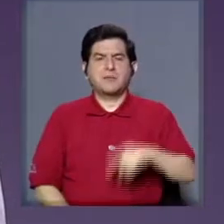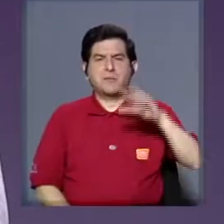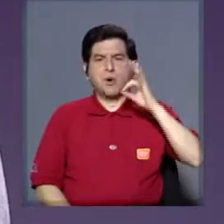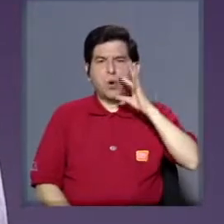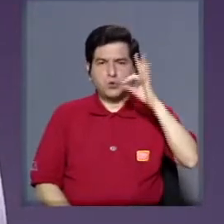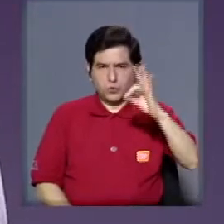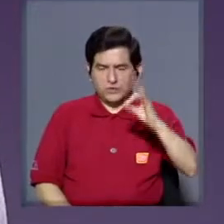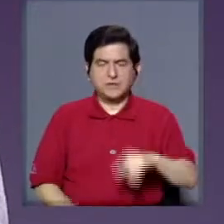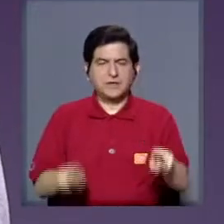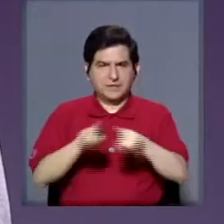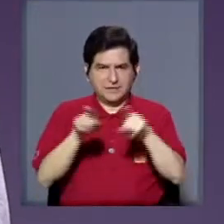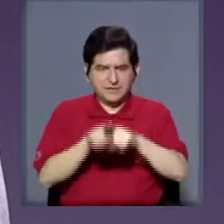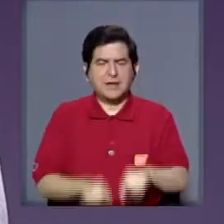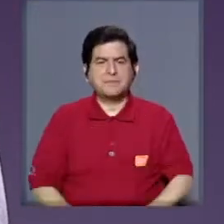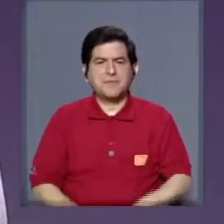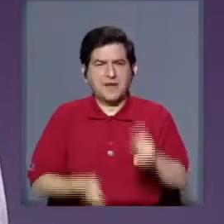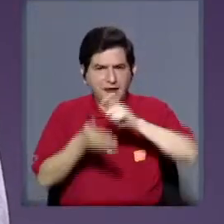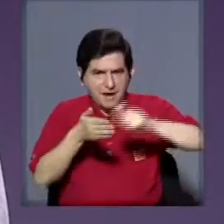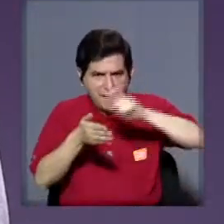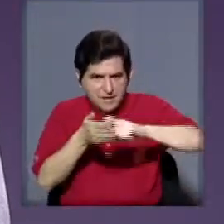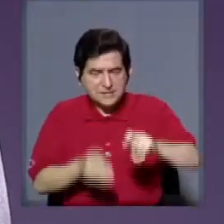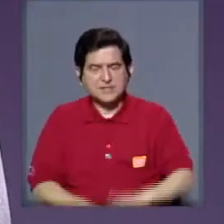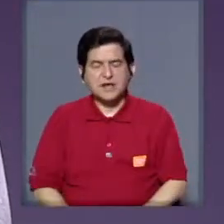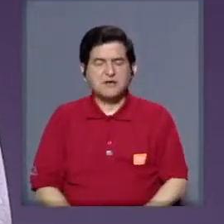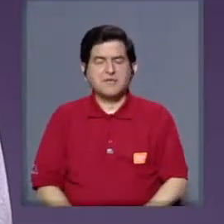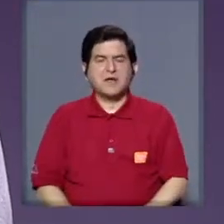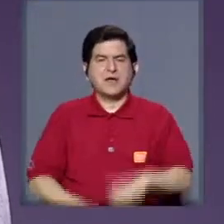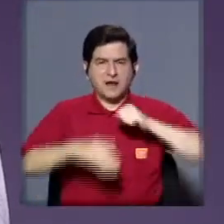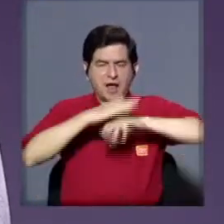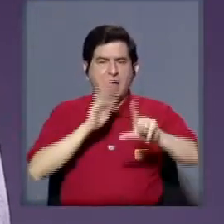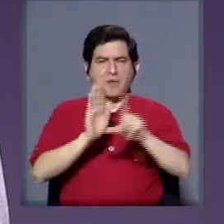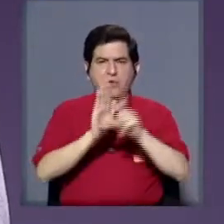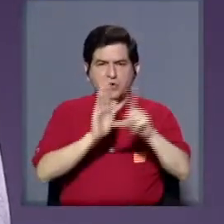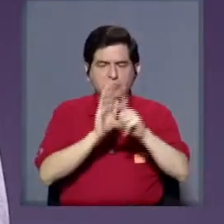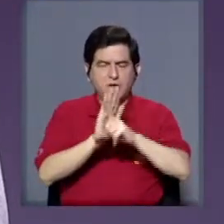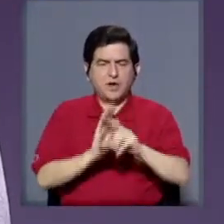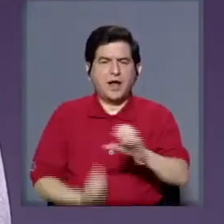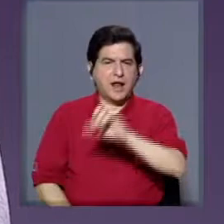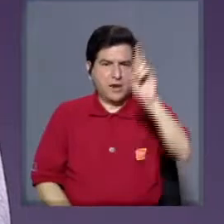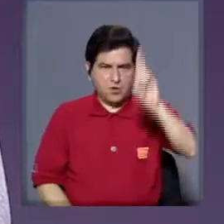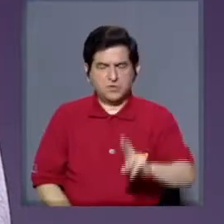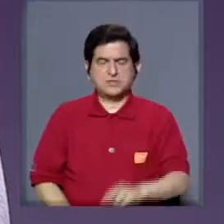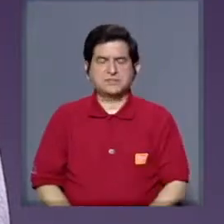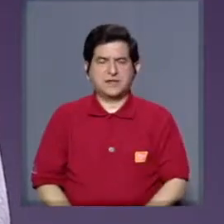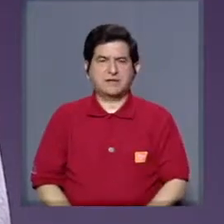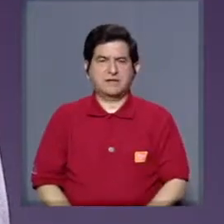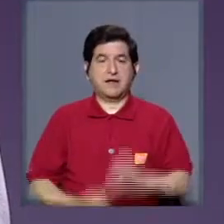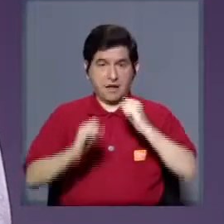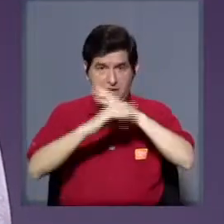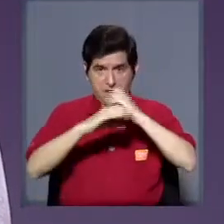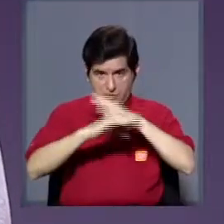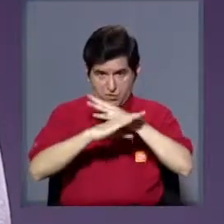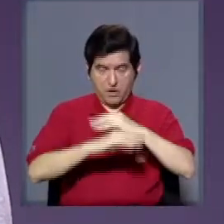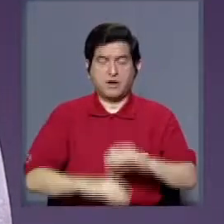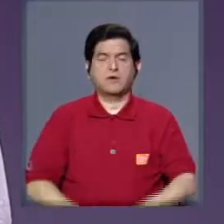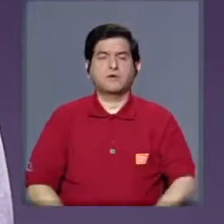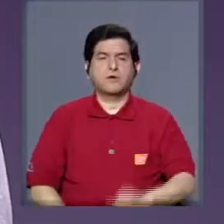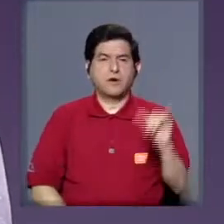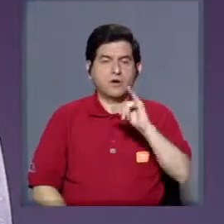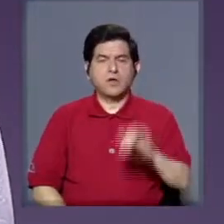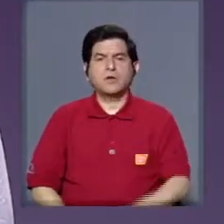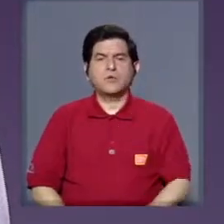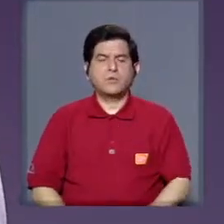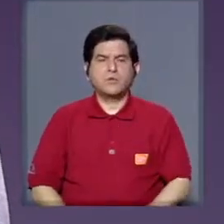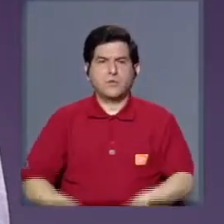costa rica y también pueden escribirnos a aborto legal costa rica roba gmail.com este también desde el